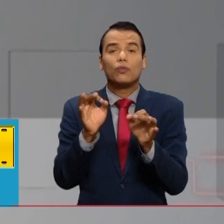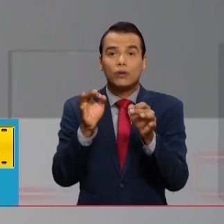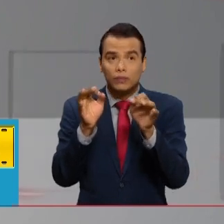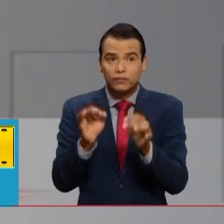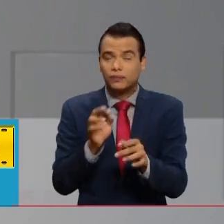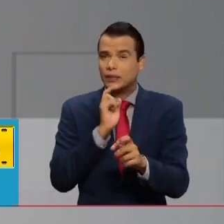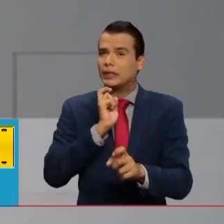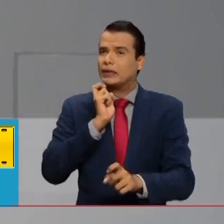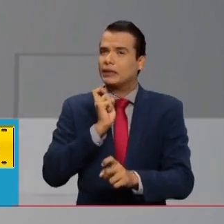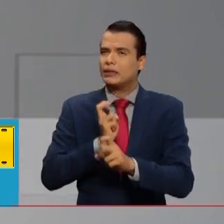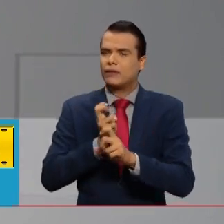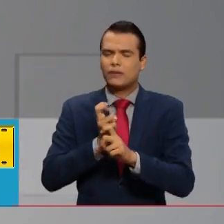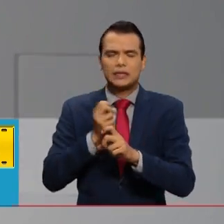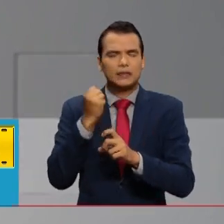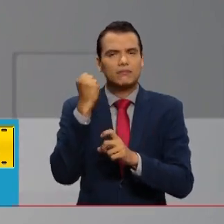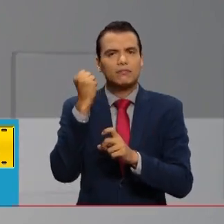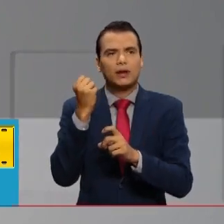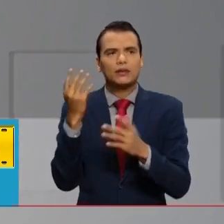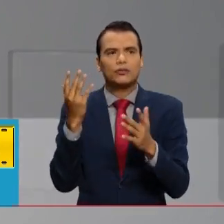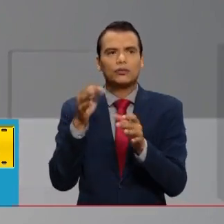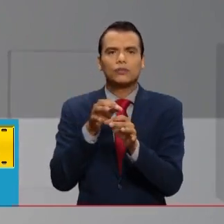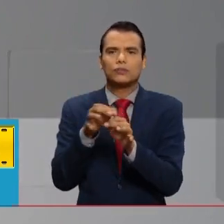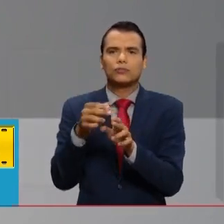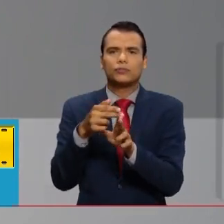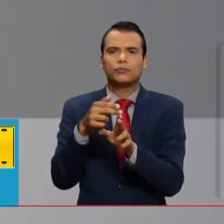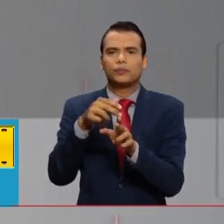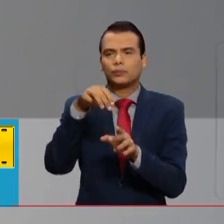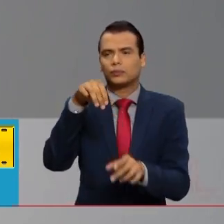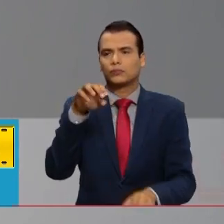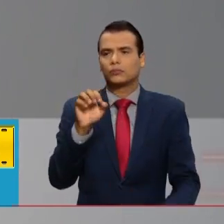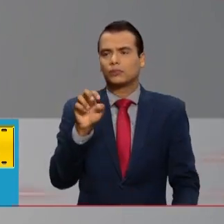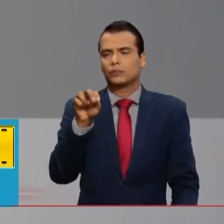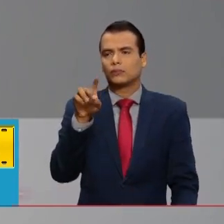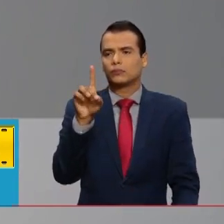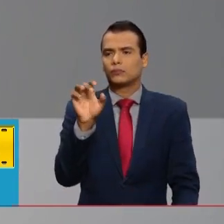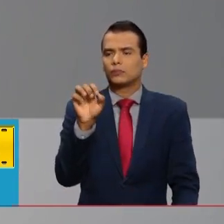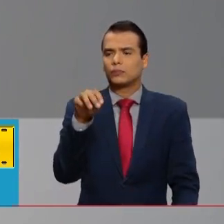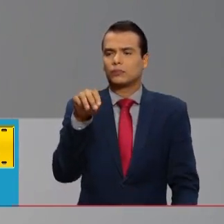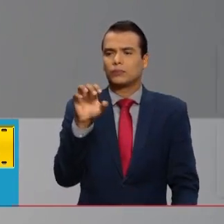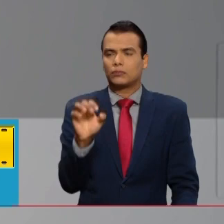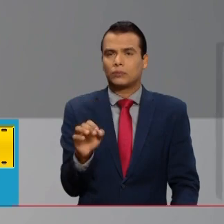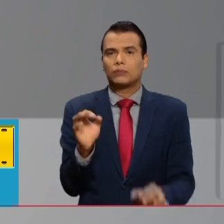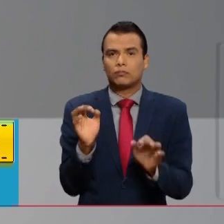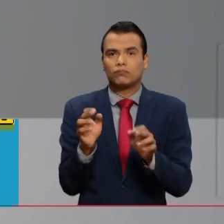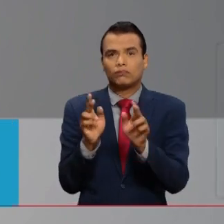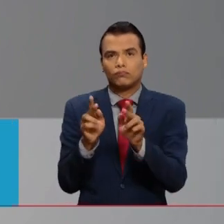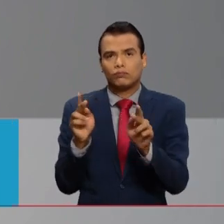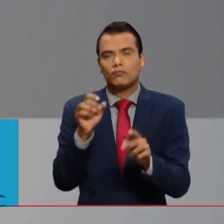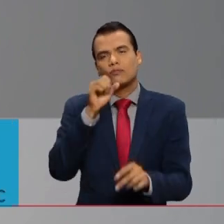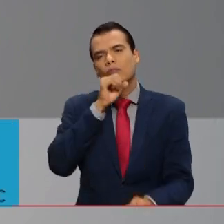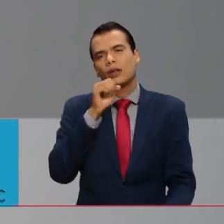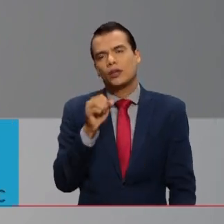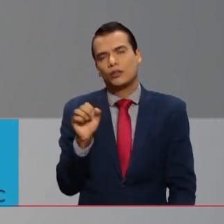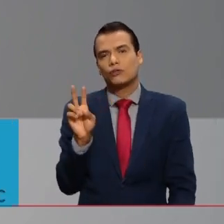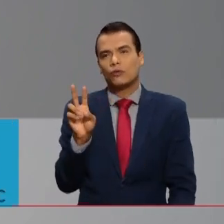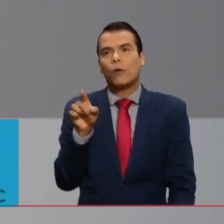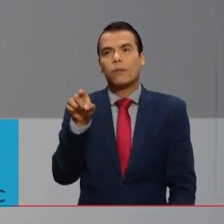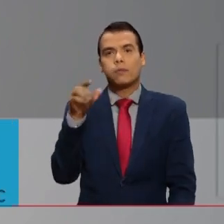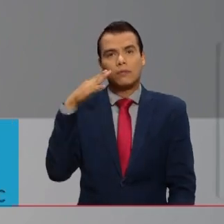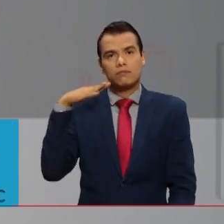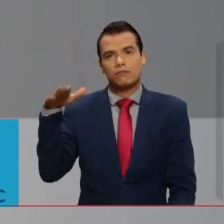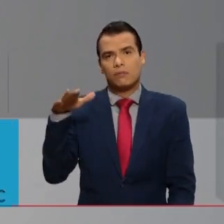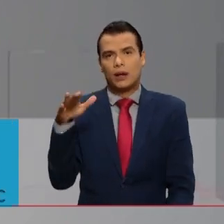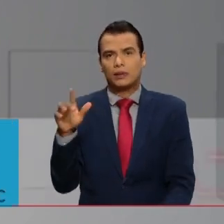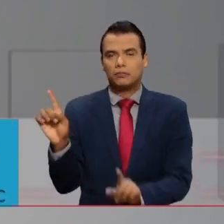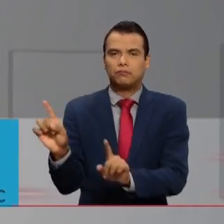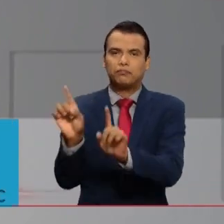en Bondomo, donde un grupo de adultos mayores que hacían fila para reclamar el subsidio y esperaban en el parque principal quedaron en